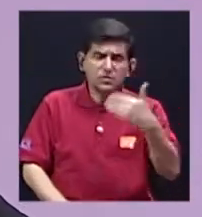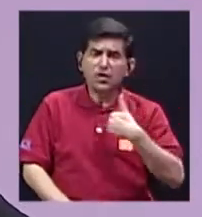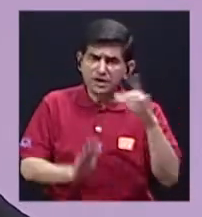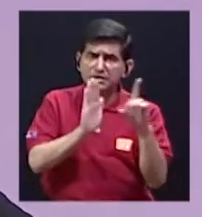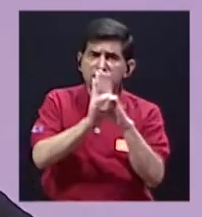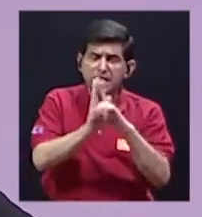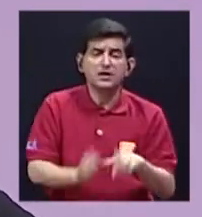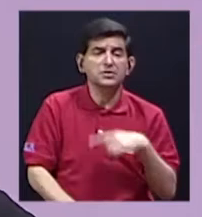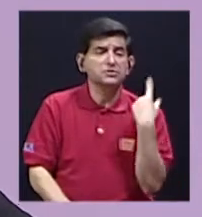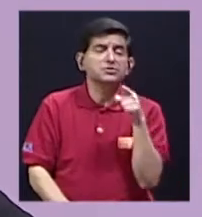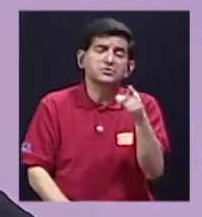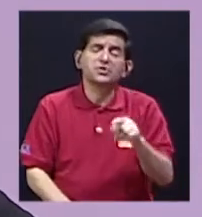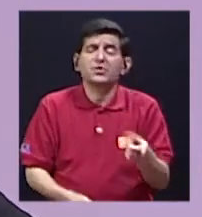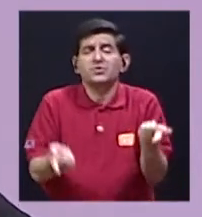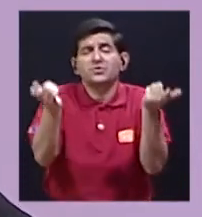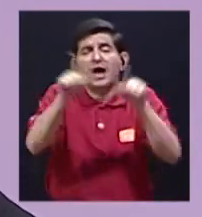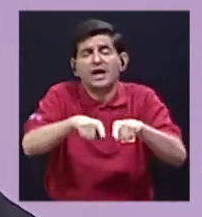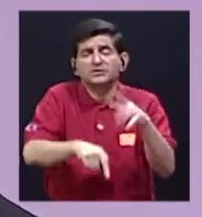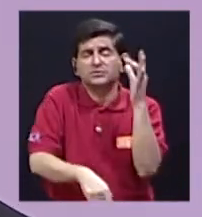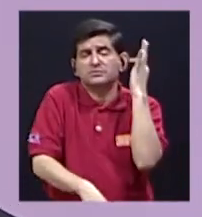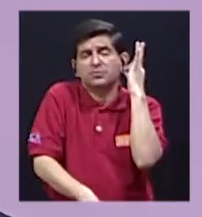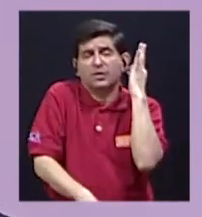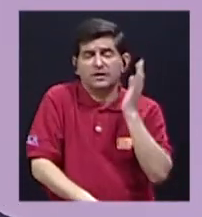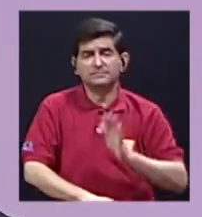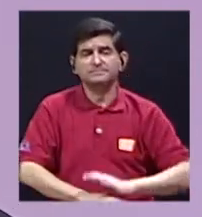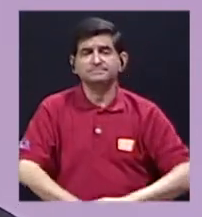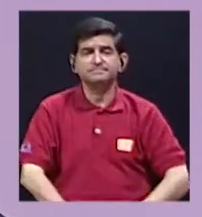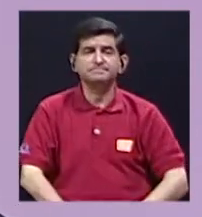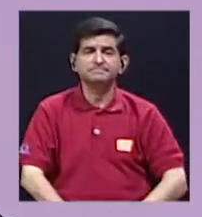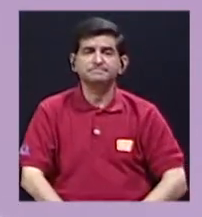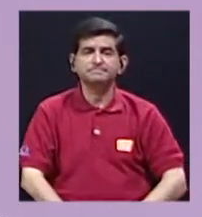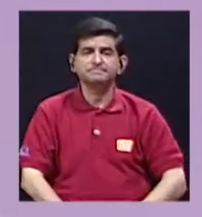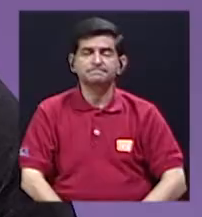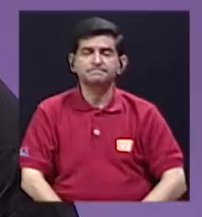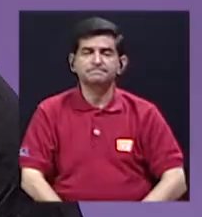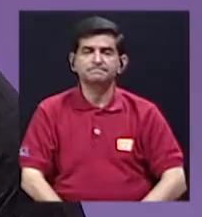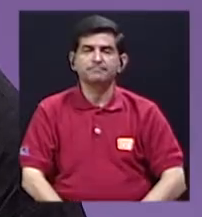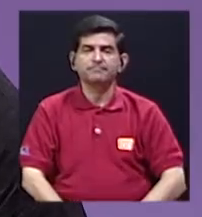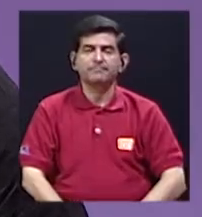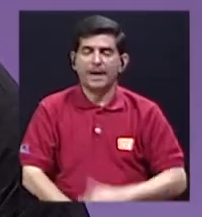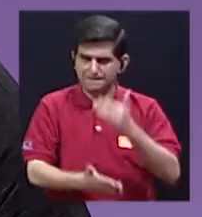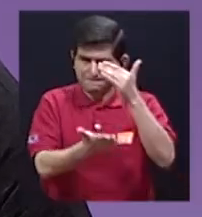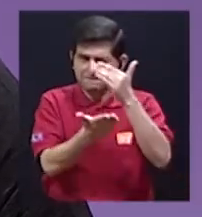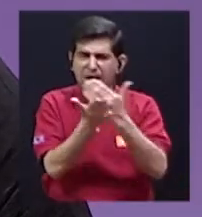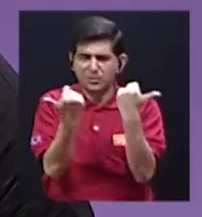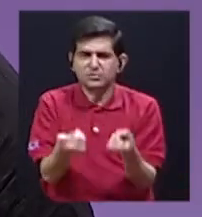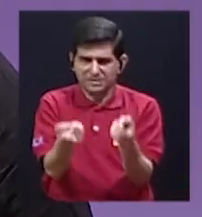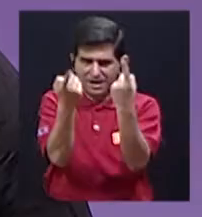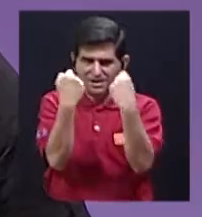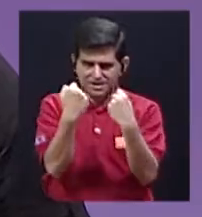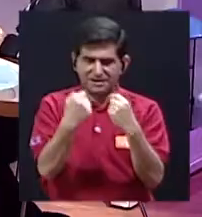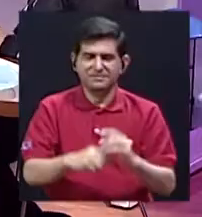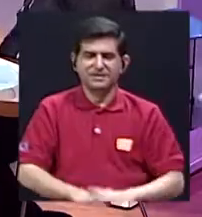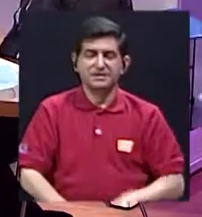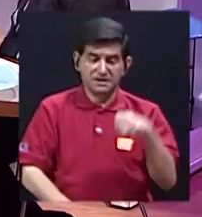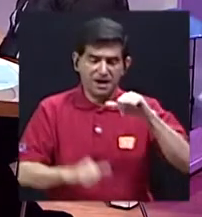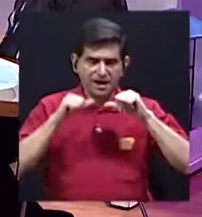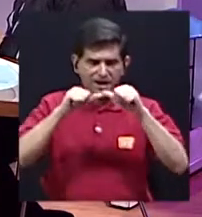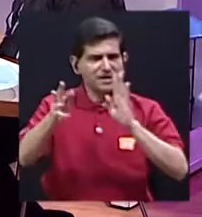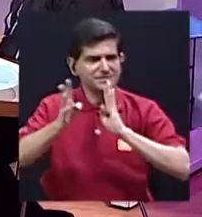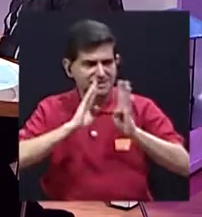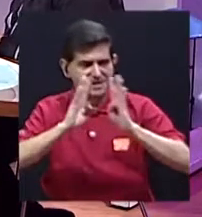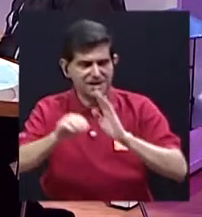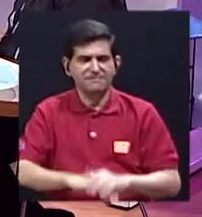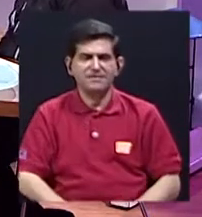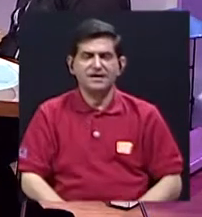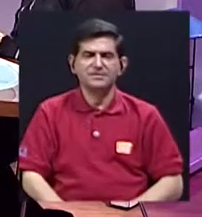sólo por el hecho de ser mujeres bien vamos a hacer una pausa y regresamos en un momento para continuar hablando